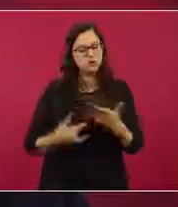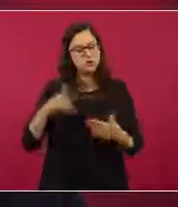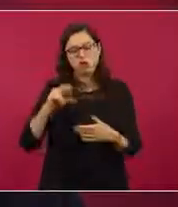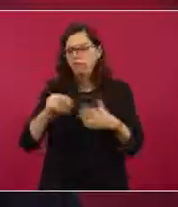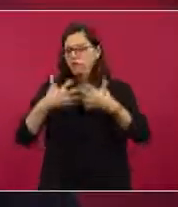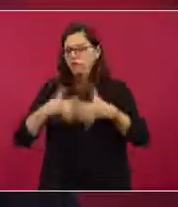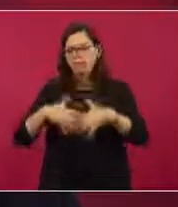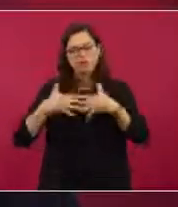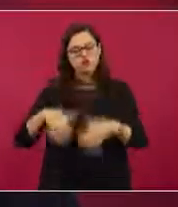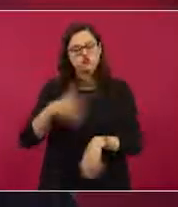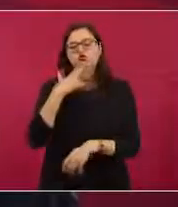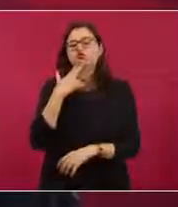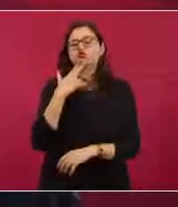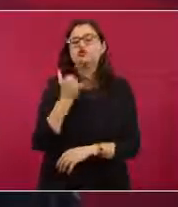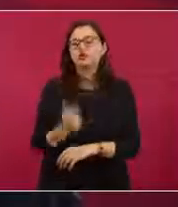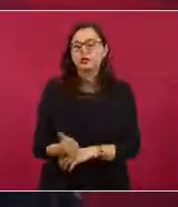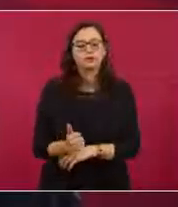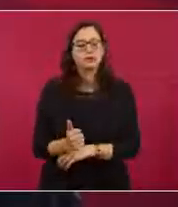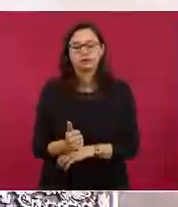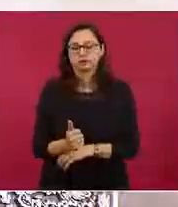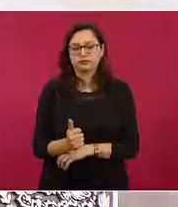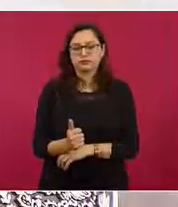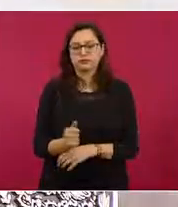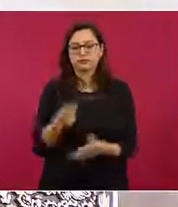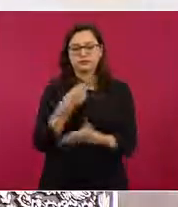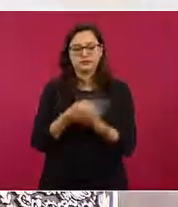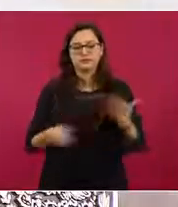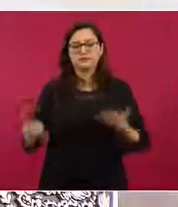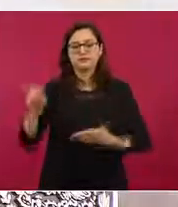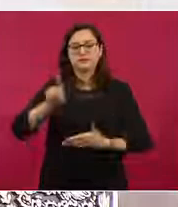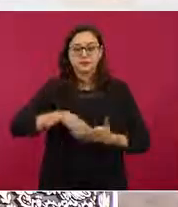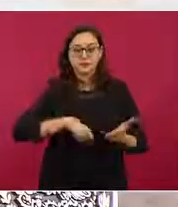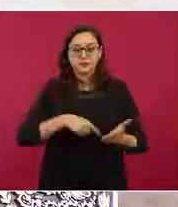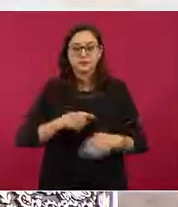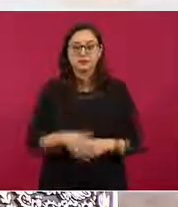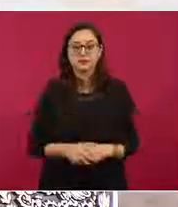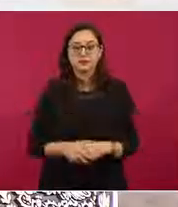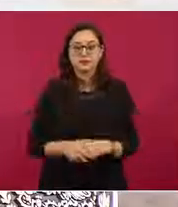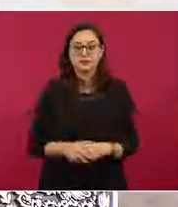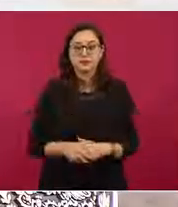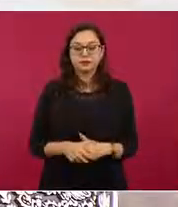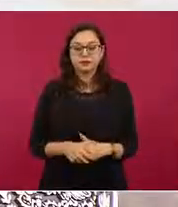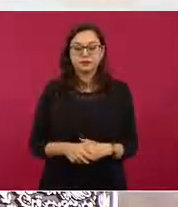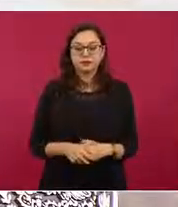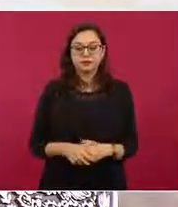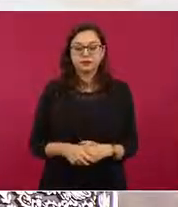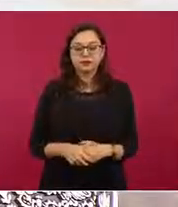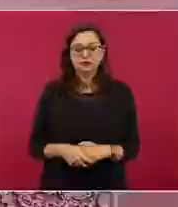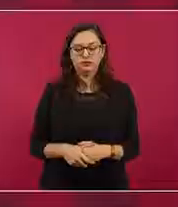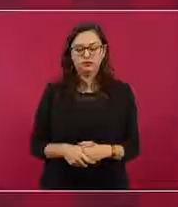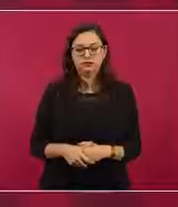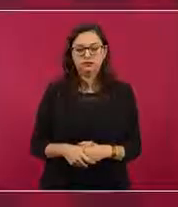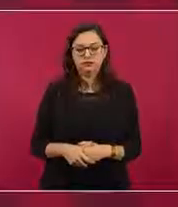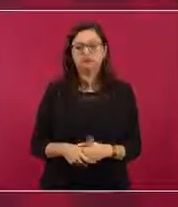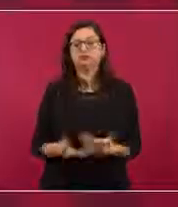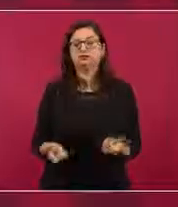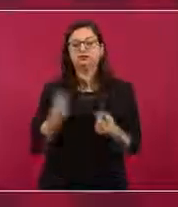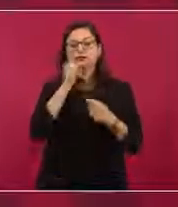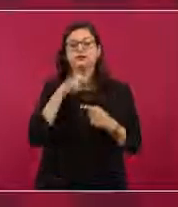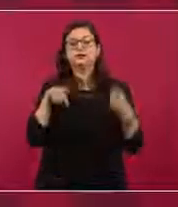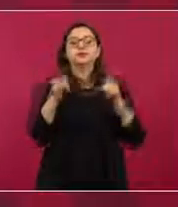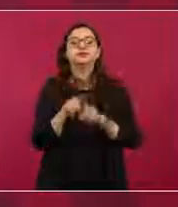iba a poderse ejecutar. Es un poco lo que sucedió con la presa de